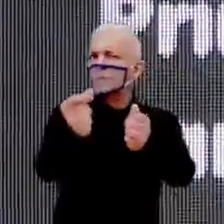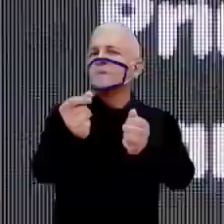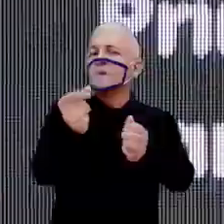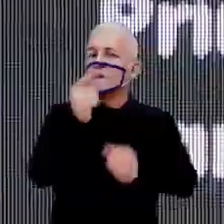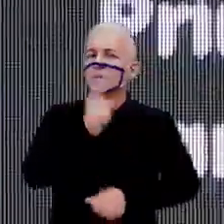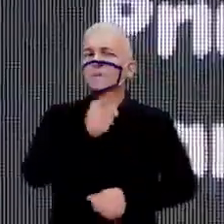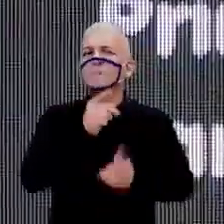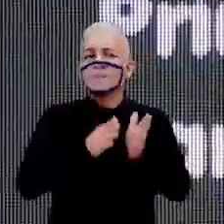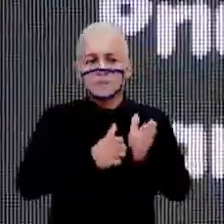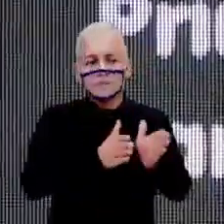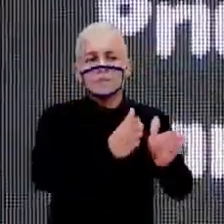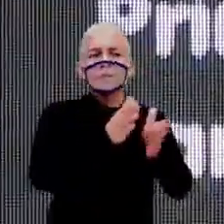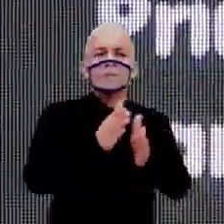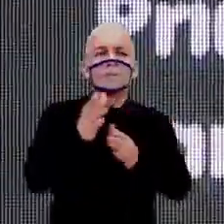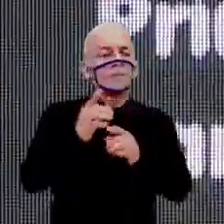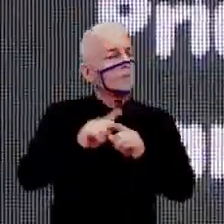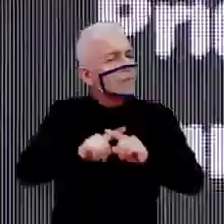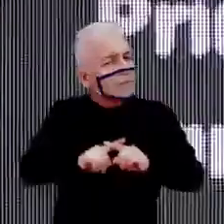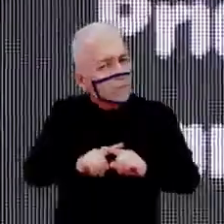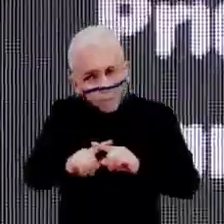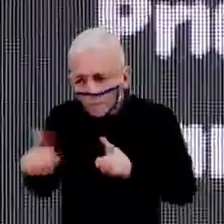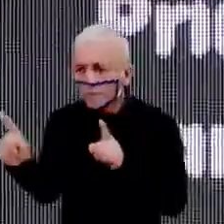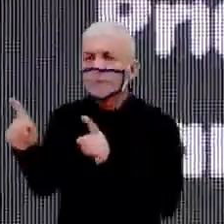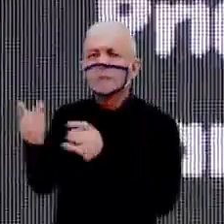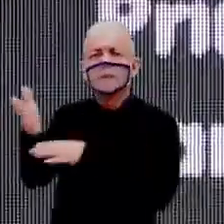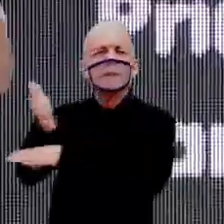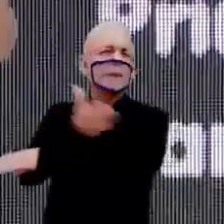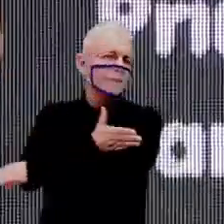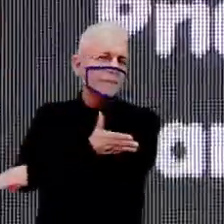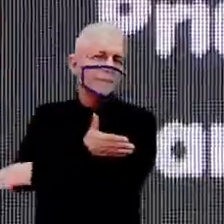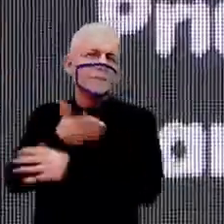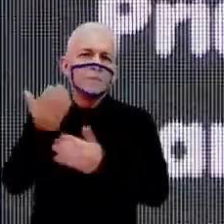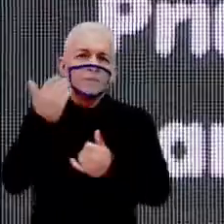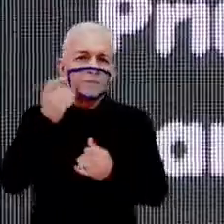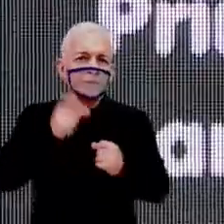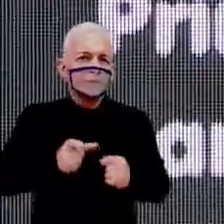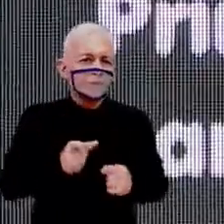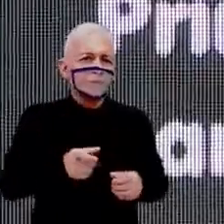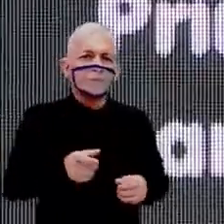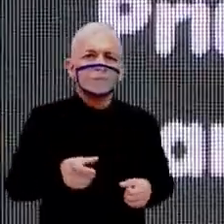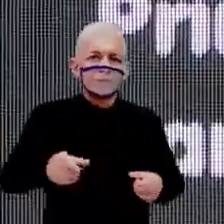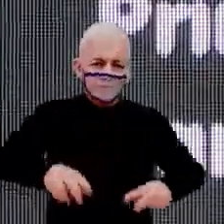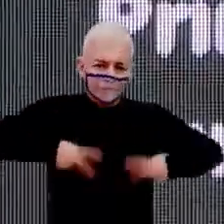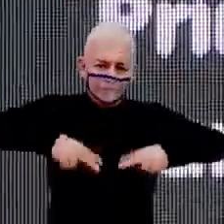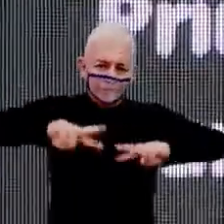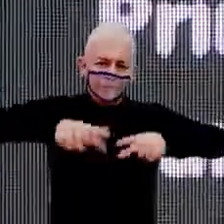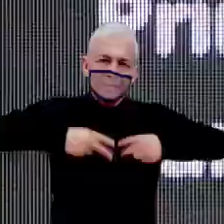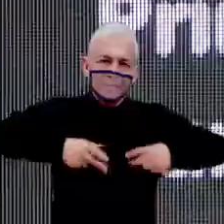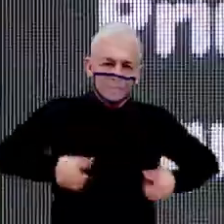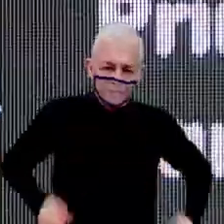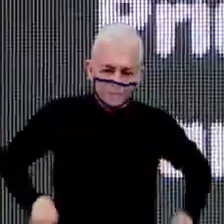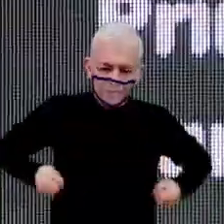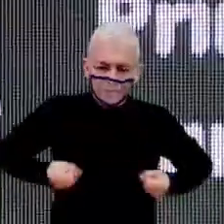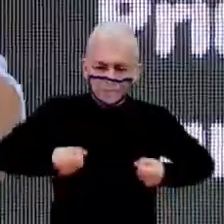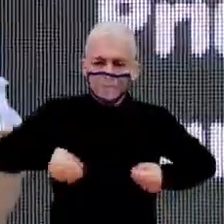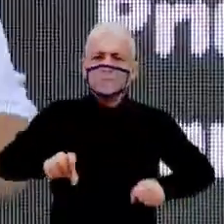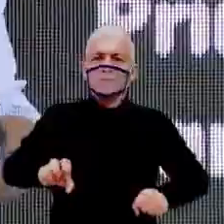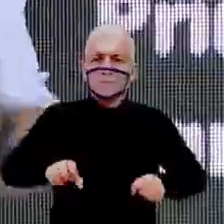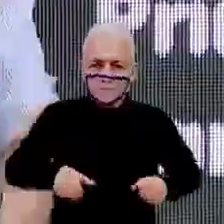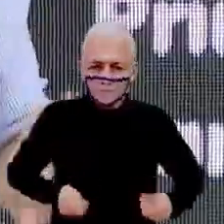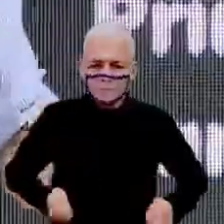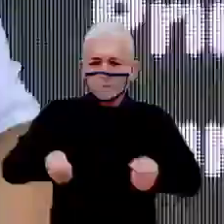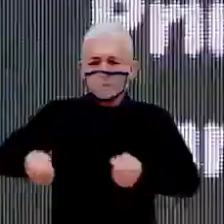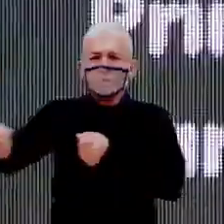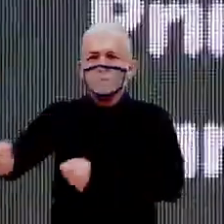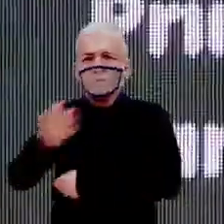prevenir. Muy distinto es la realidad que veíamos cuando la gente la sacaban en hamaca o en la mecedora. Muy distinta